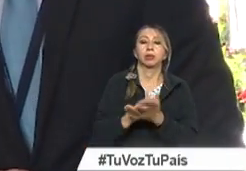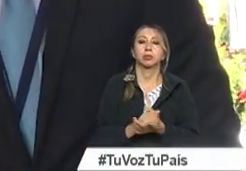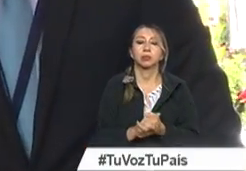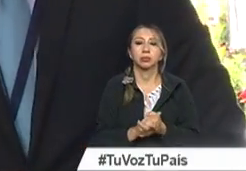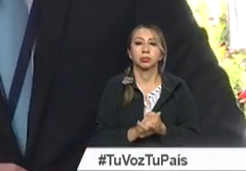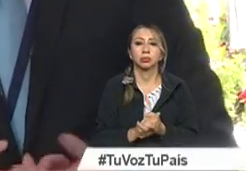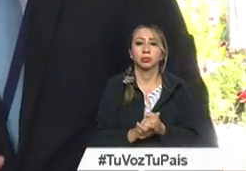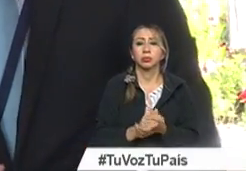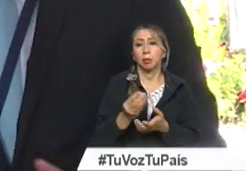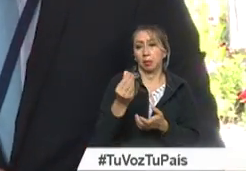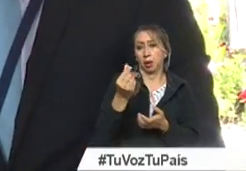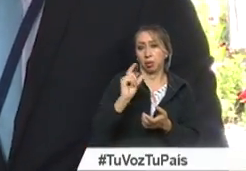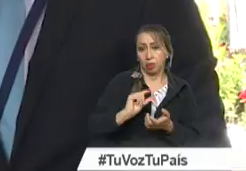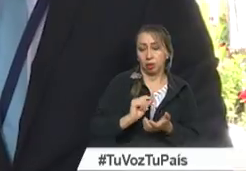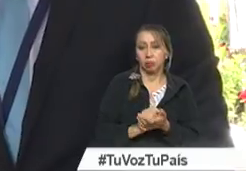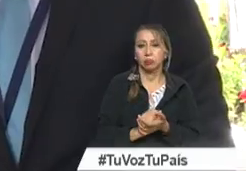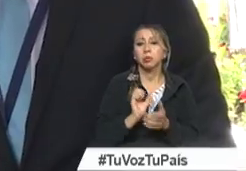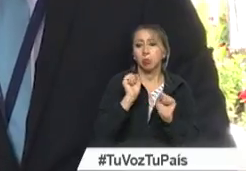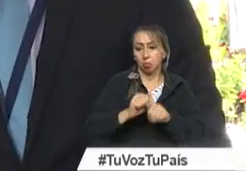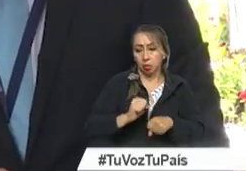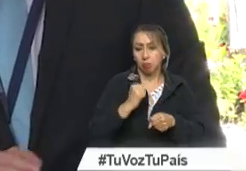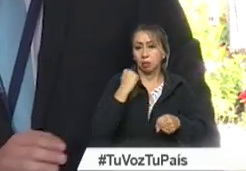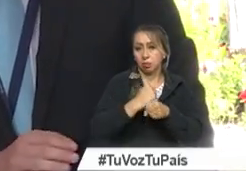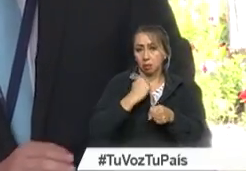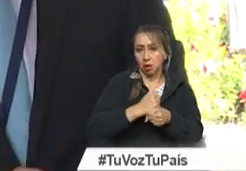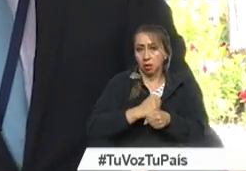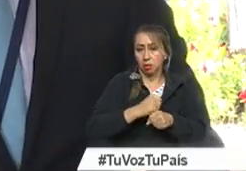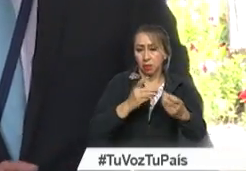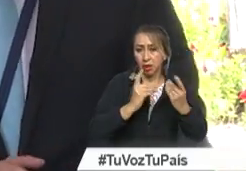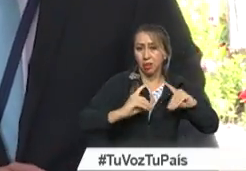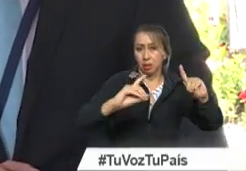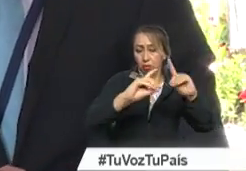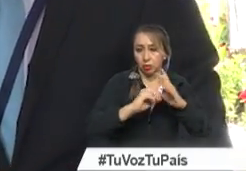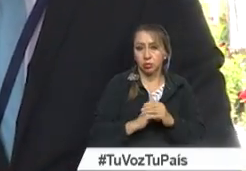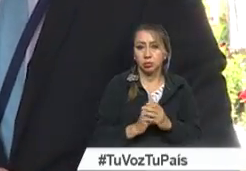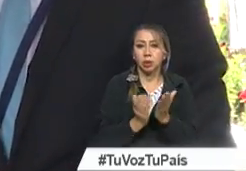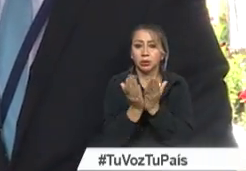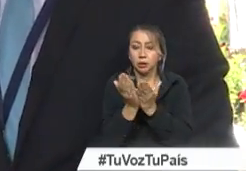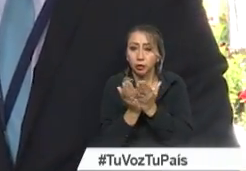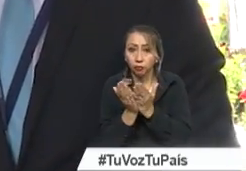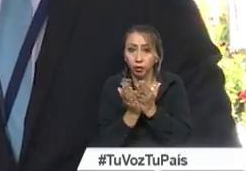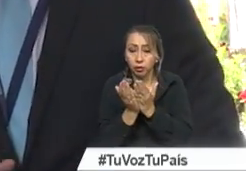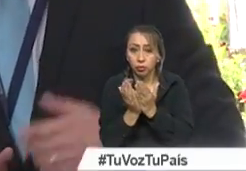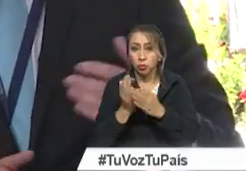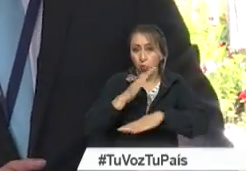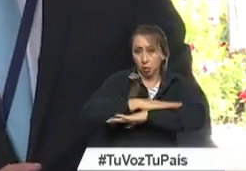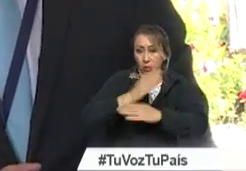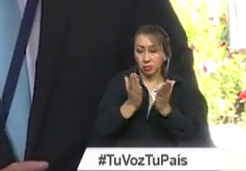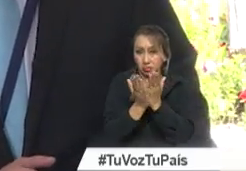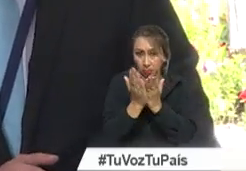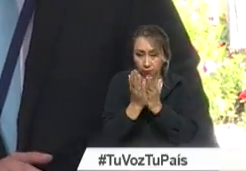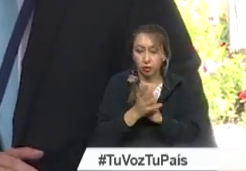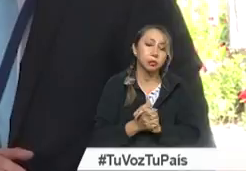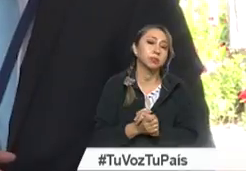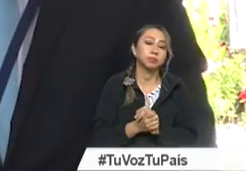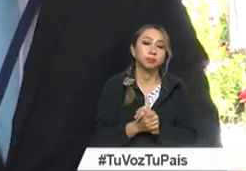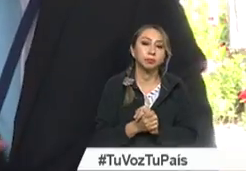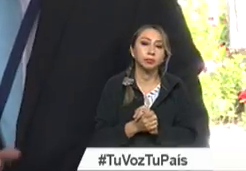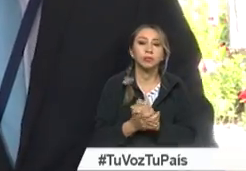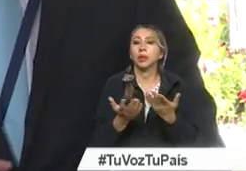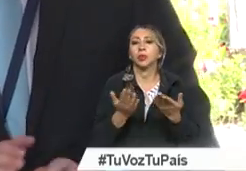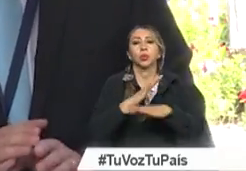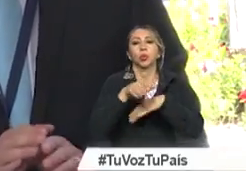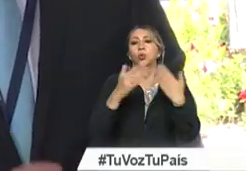remuneración por este tipo de actualizaciones nuestros servicios en nuestros balcones de servicios y en nuestro call center es